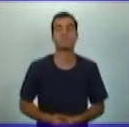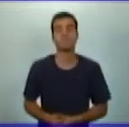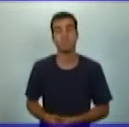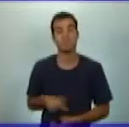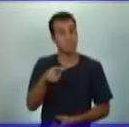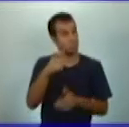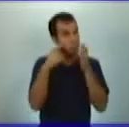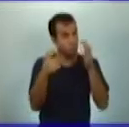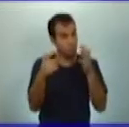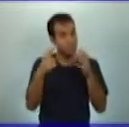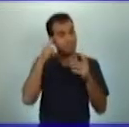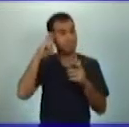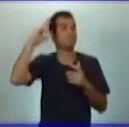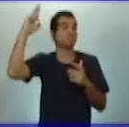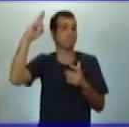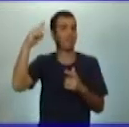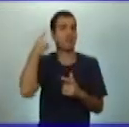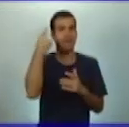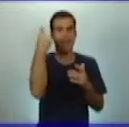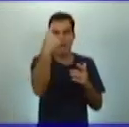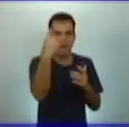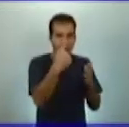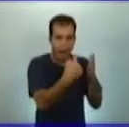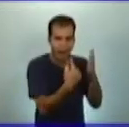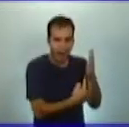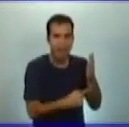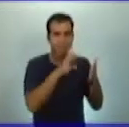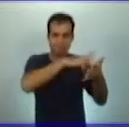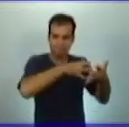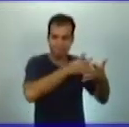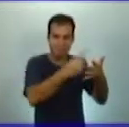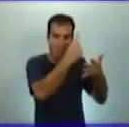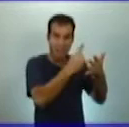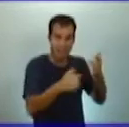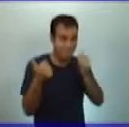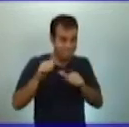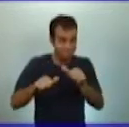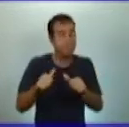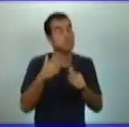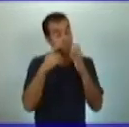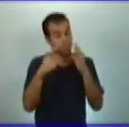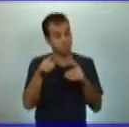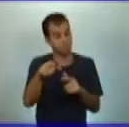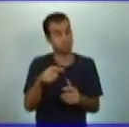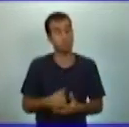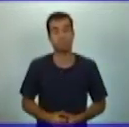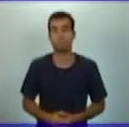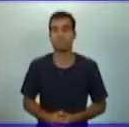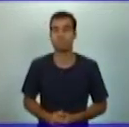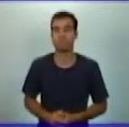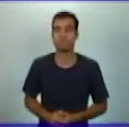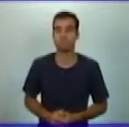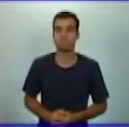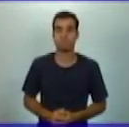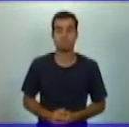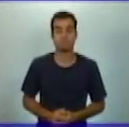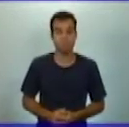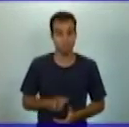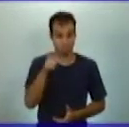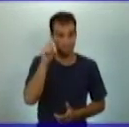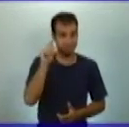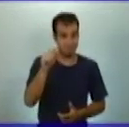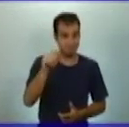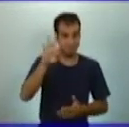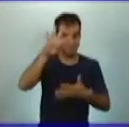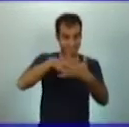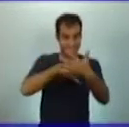a tener en cuenta de cada uno de los elementos químicos. Pero además, ya ustedes estudiaron que los elementos químicos se ubican en la tabla periódica